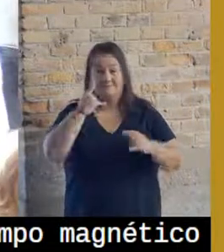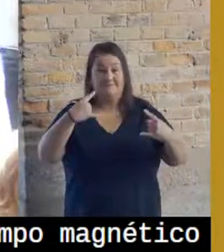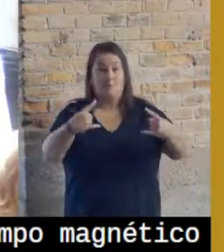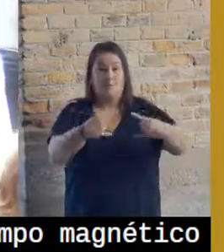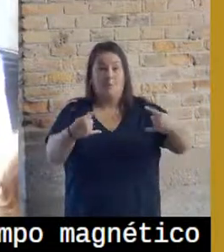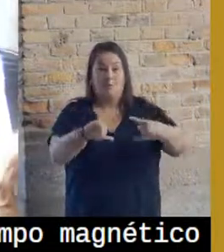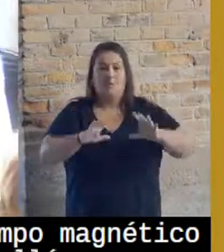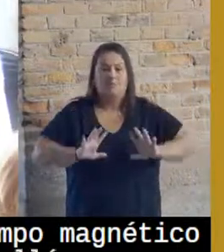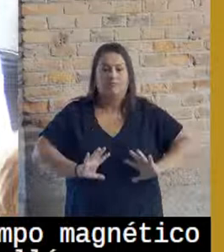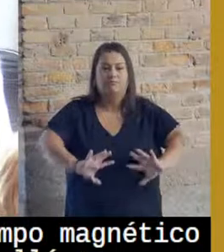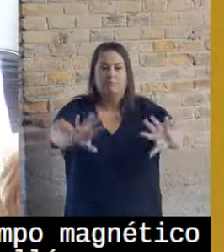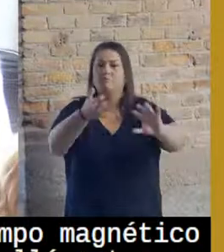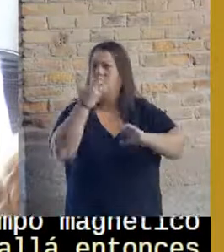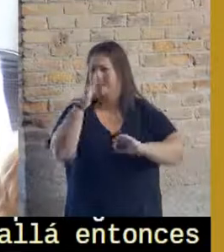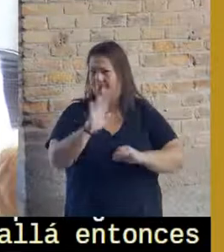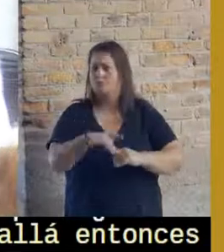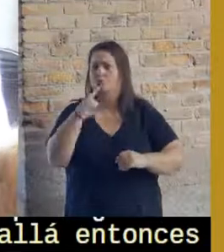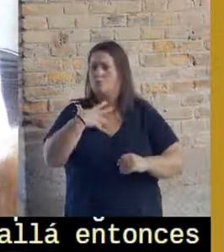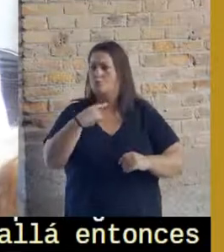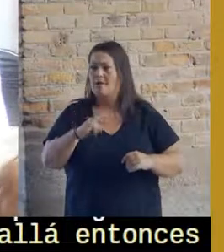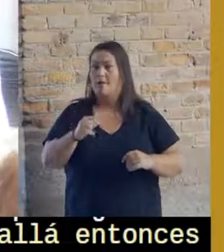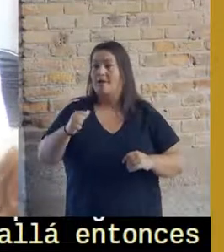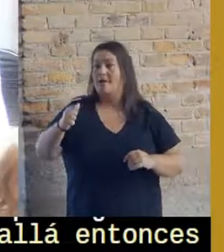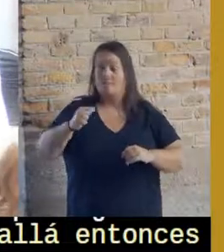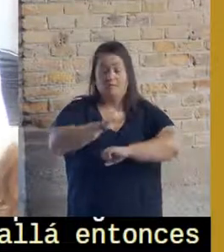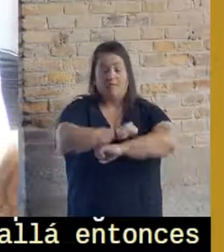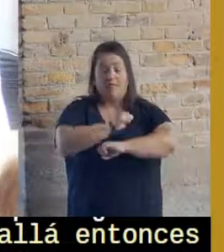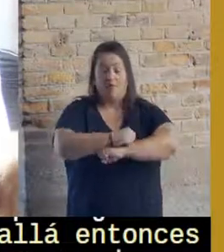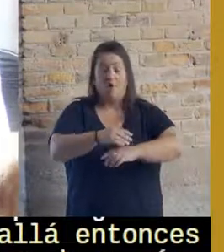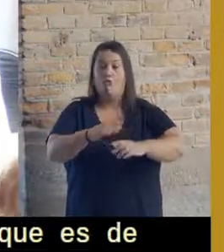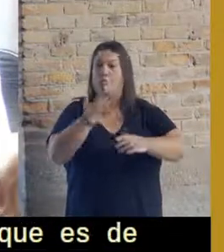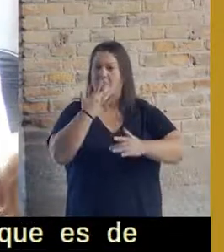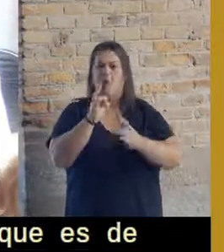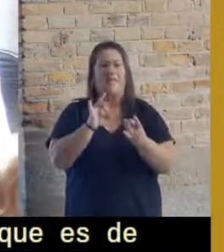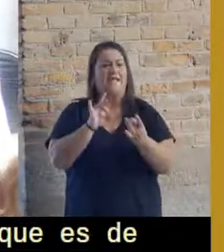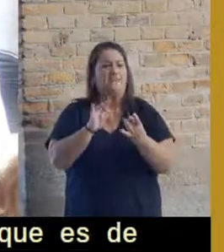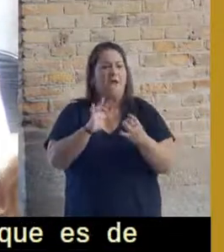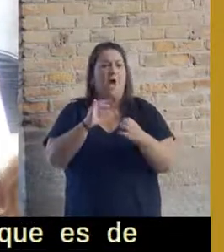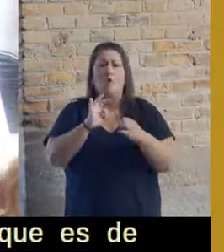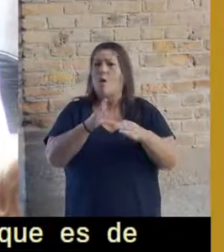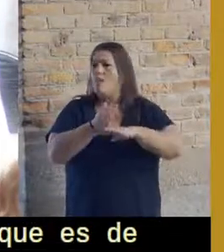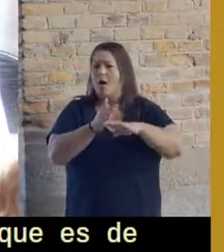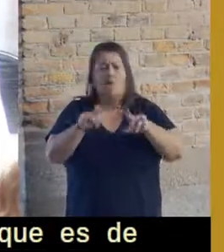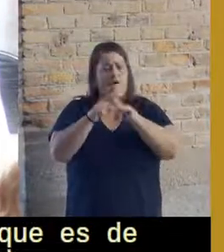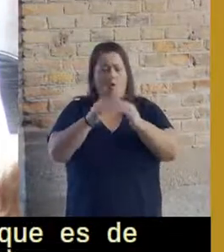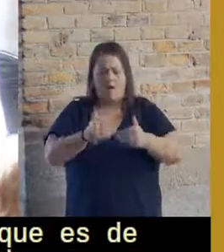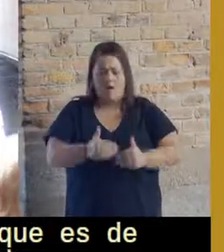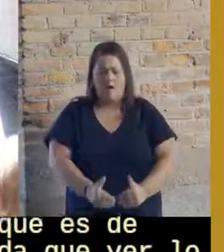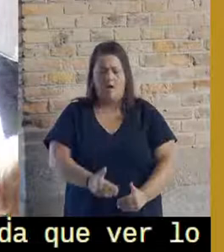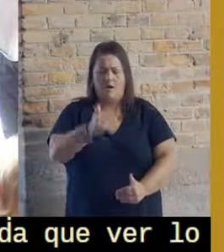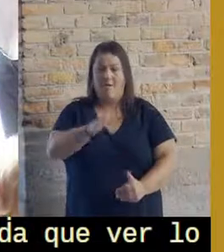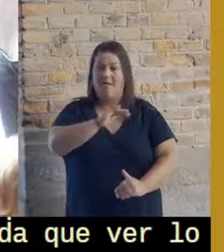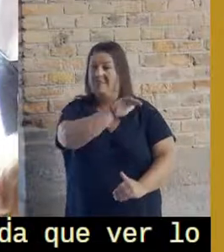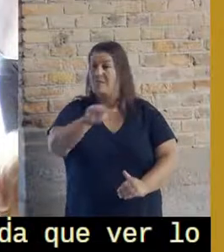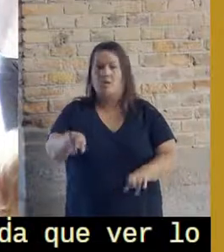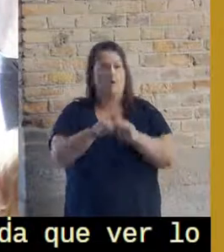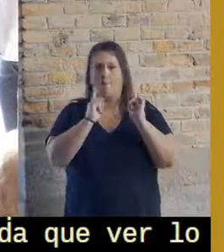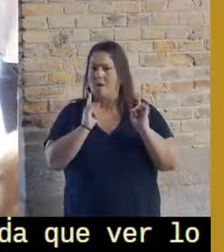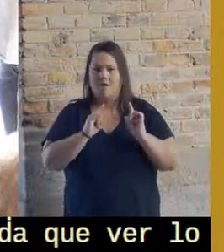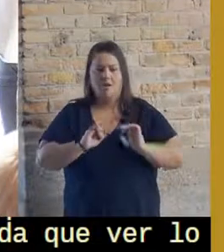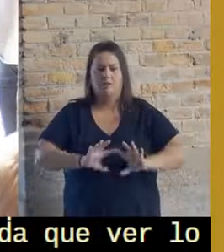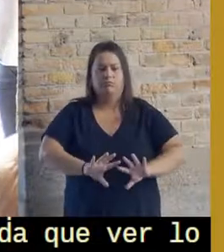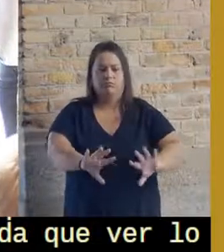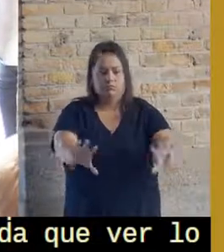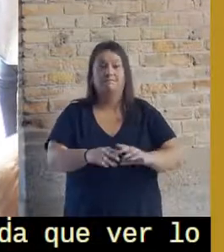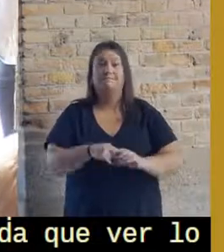lga hacia allá entonces esto lo puedo poner incluso detrás del mostrador que es de madera o que es de cristal o tal porque no tiene nada que ver lo que hay encima de acuerdo